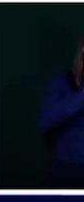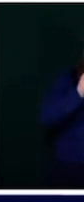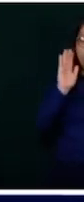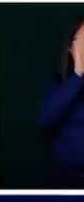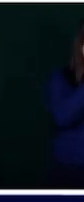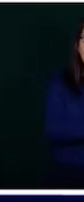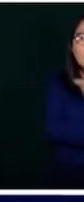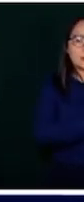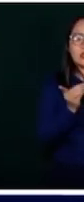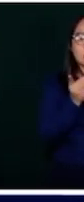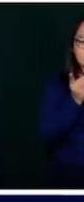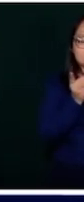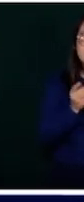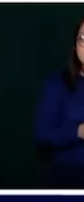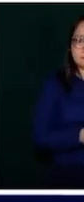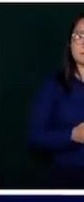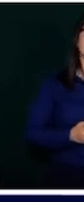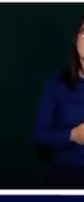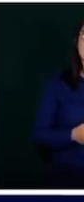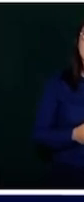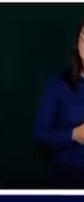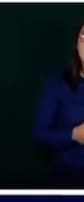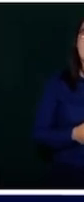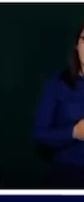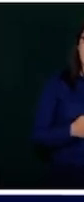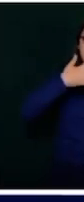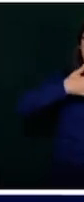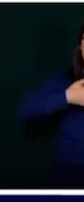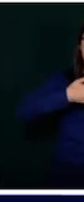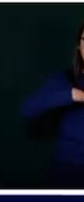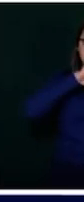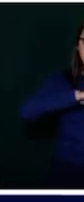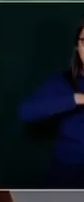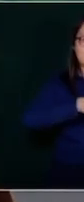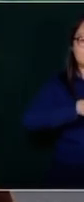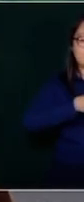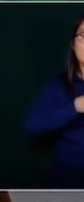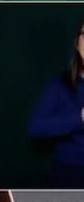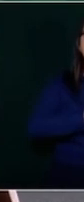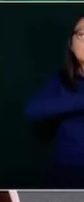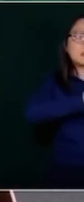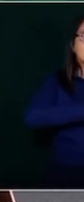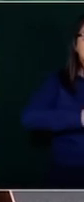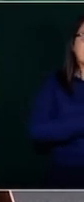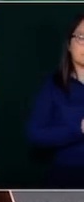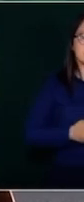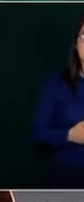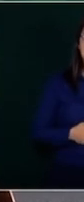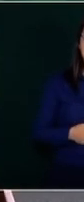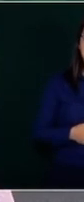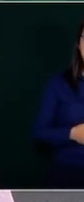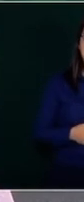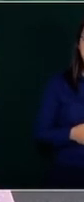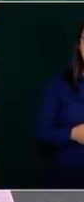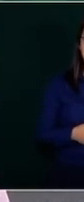será aquí bueno la cervecera la quería colocar por aquí